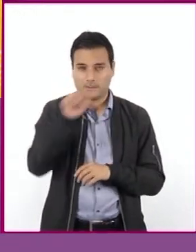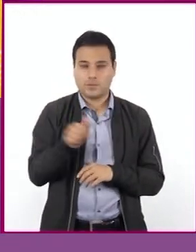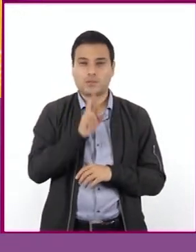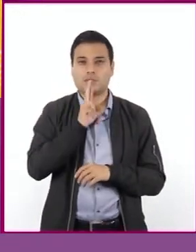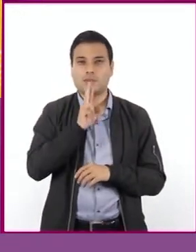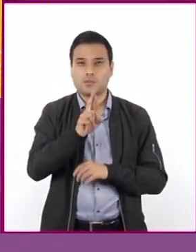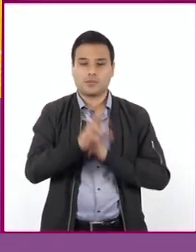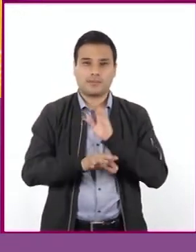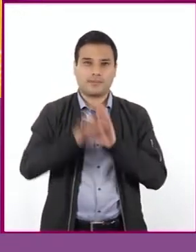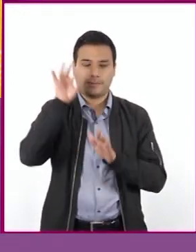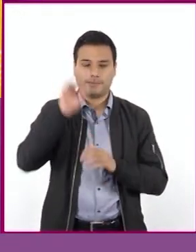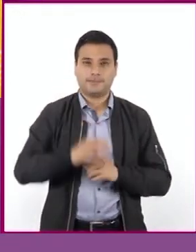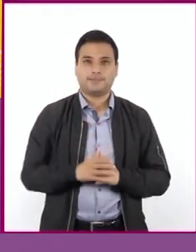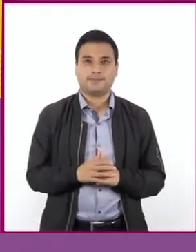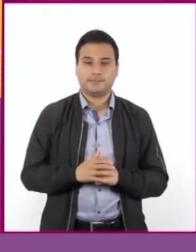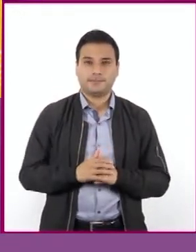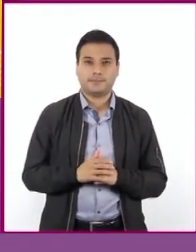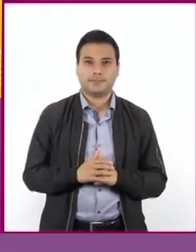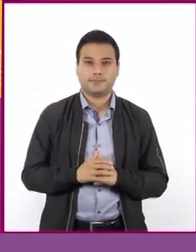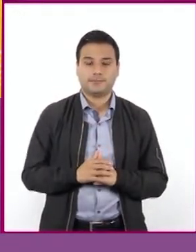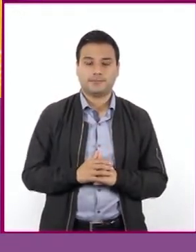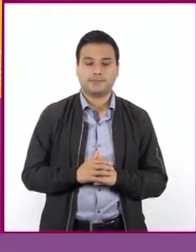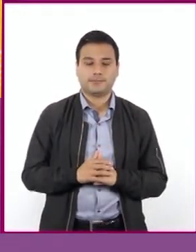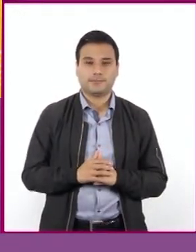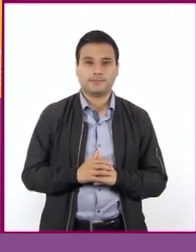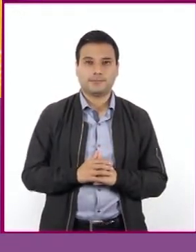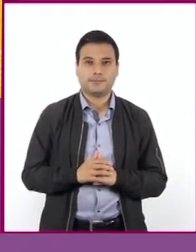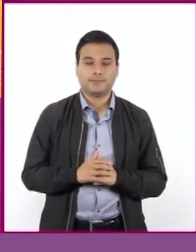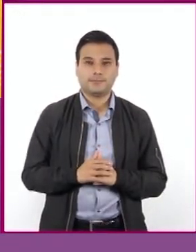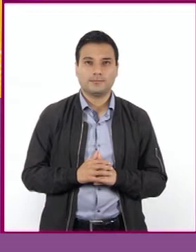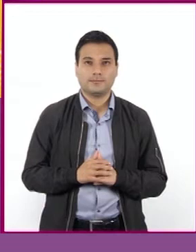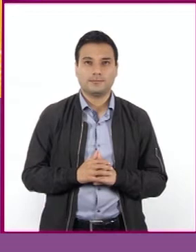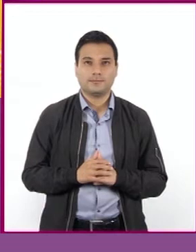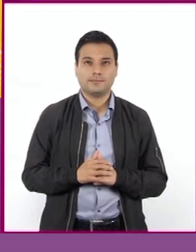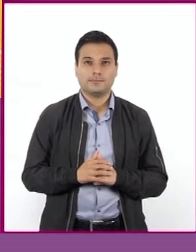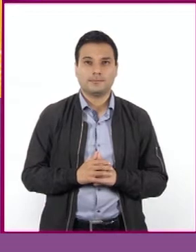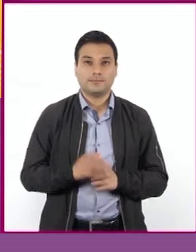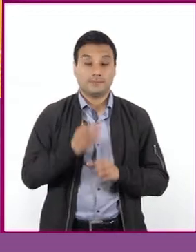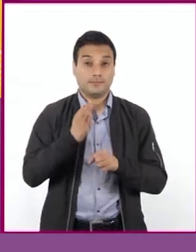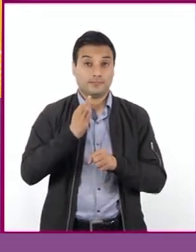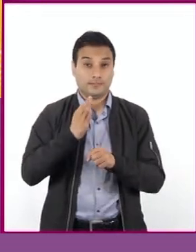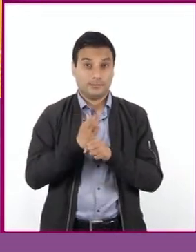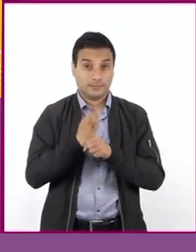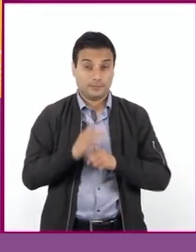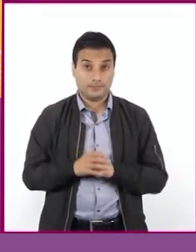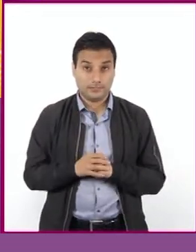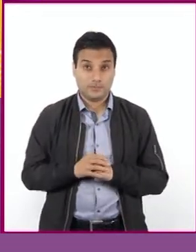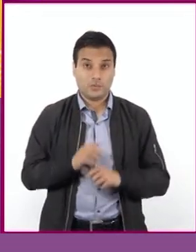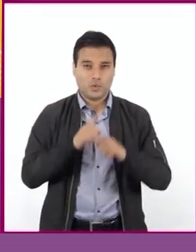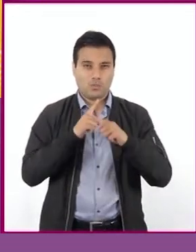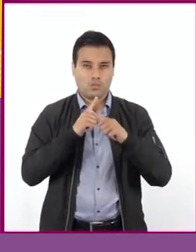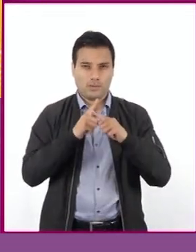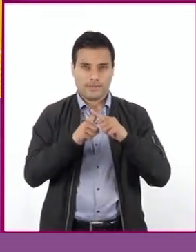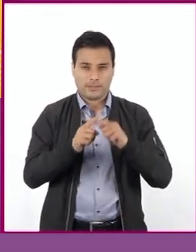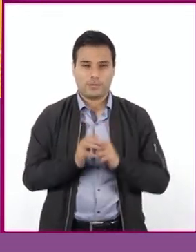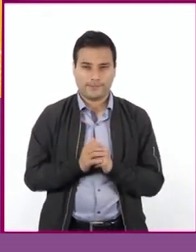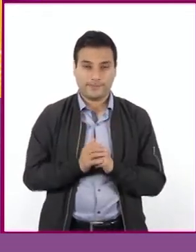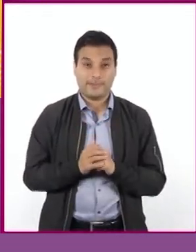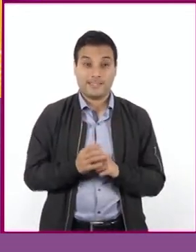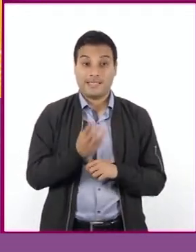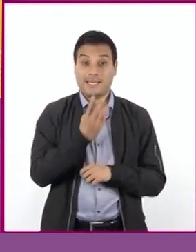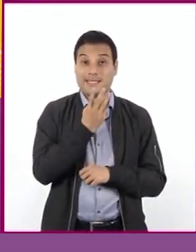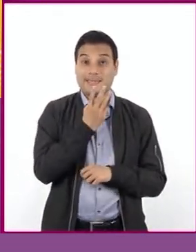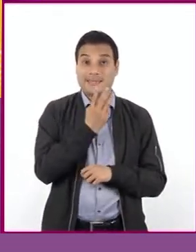coeficiente pero con signos distintos. Realizamos la multiplicación del número 3 por la primera